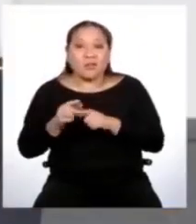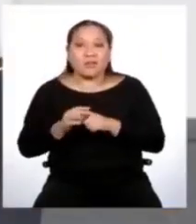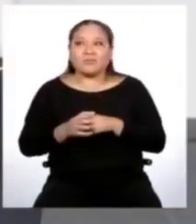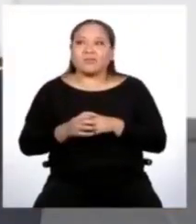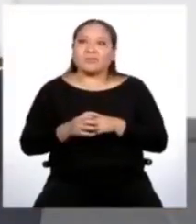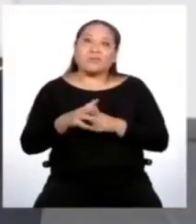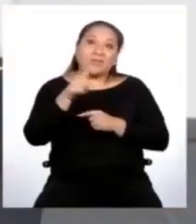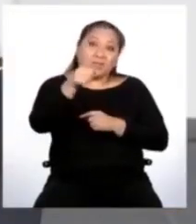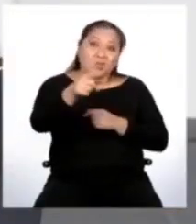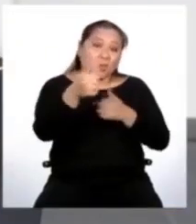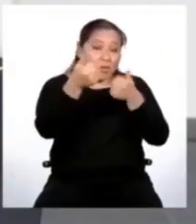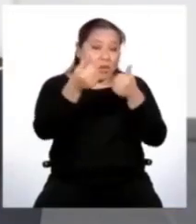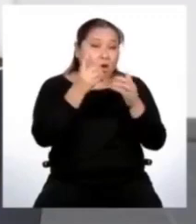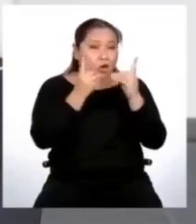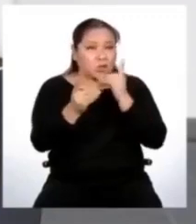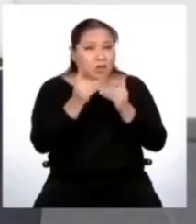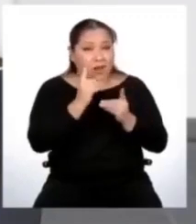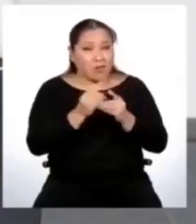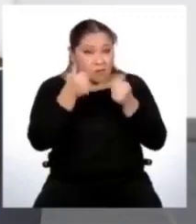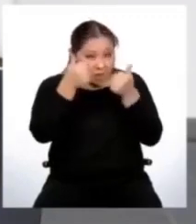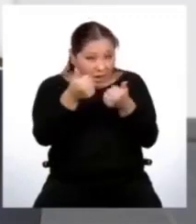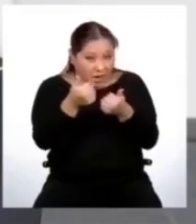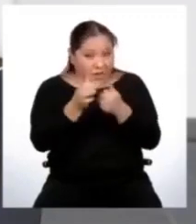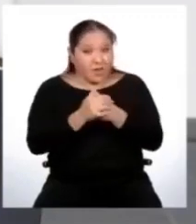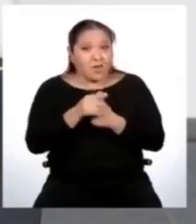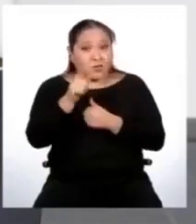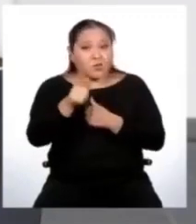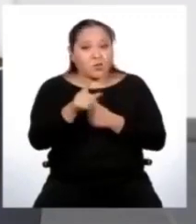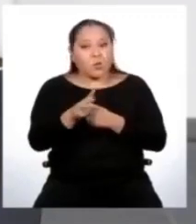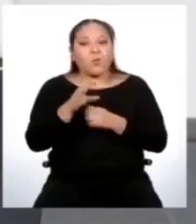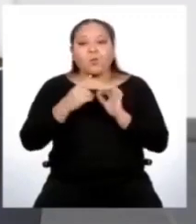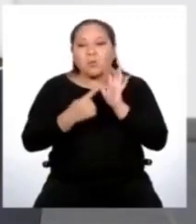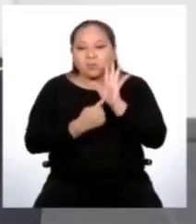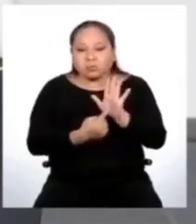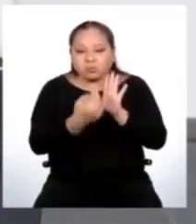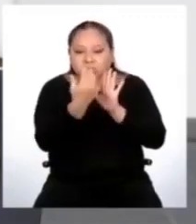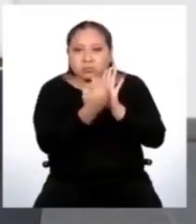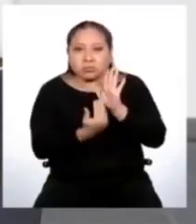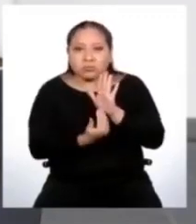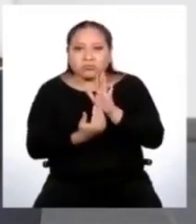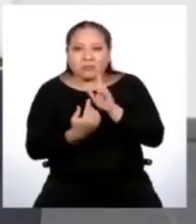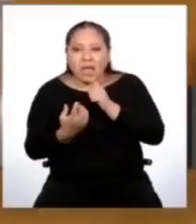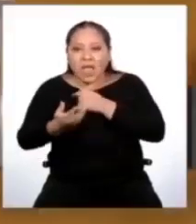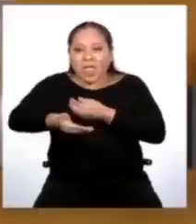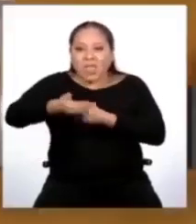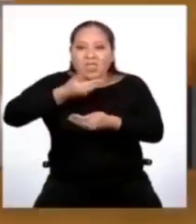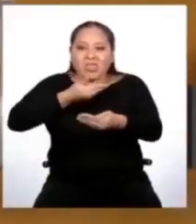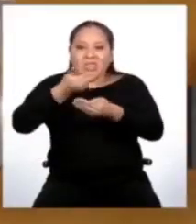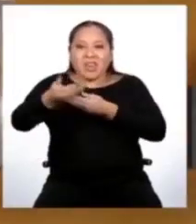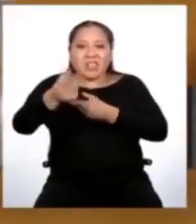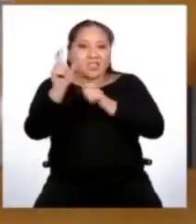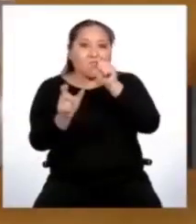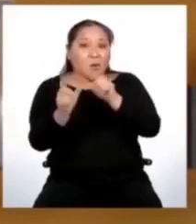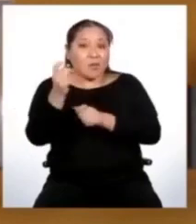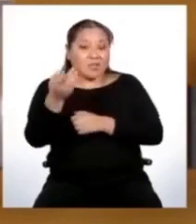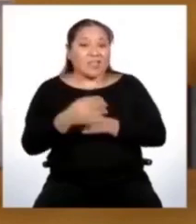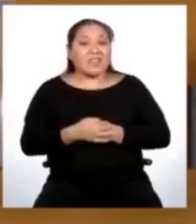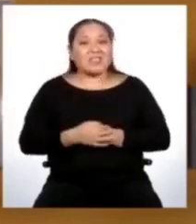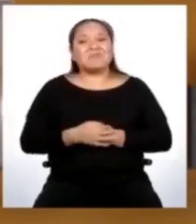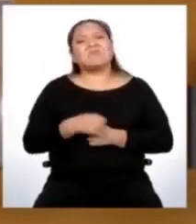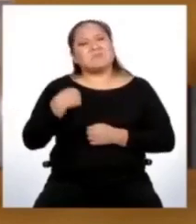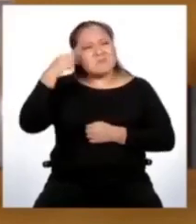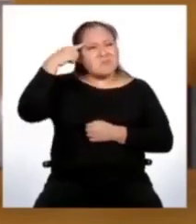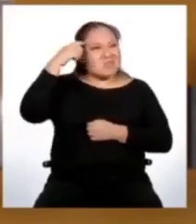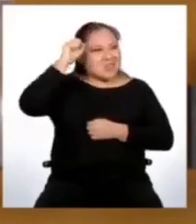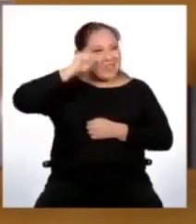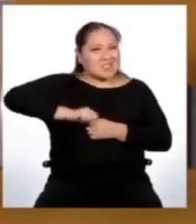te fue a ti con los diálogos? ¿Lograste que en tu libreto se vea la interacción entre tus personajes? De seguro que sí.